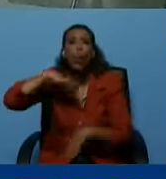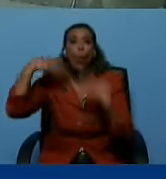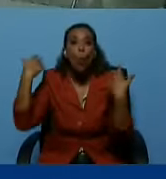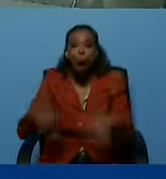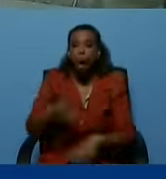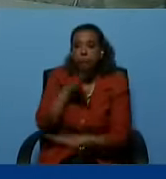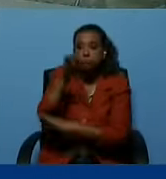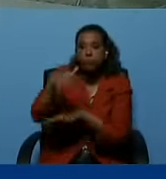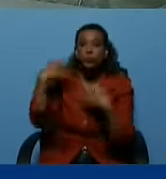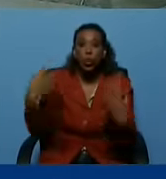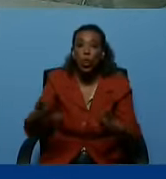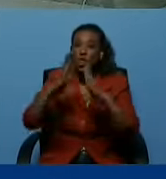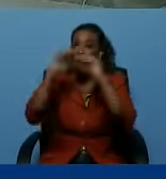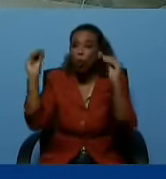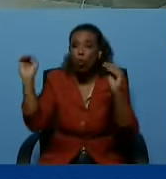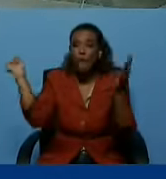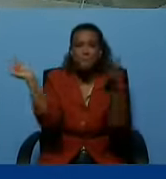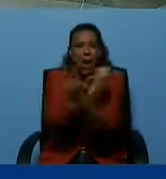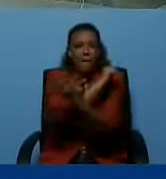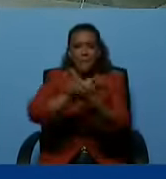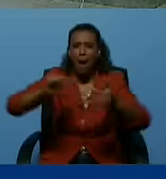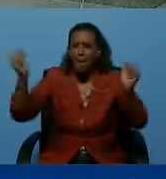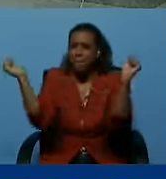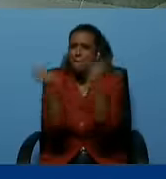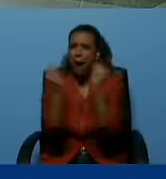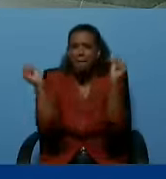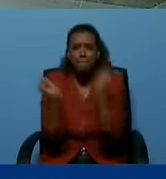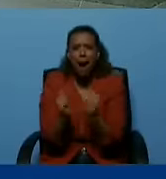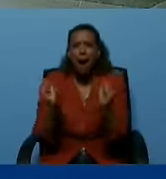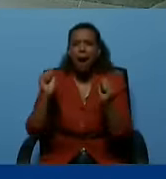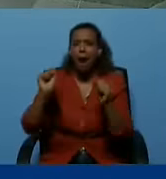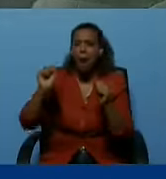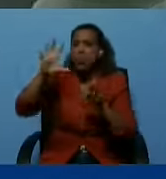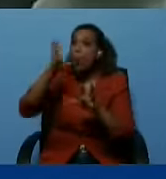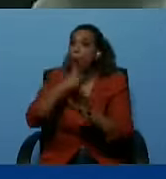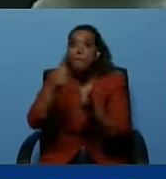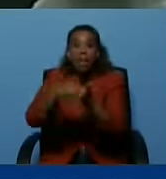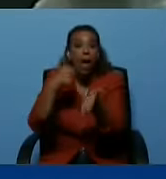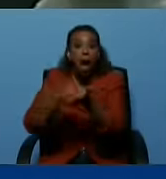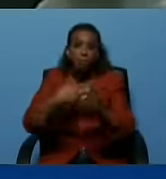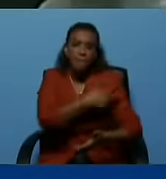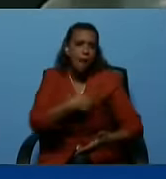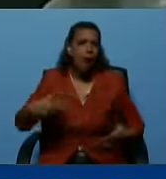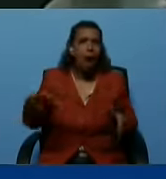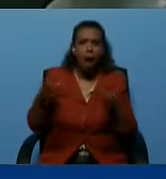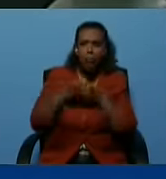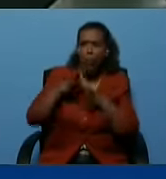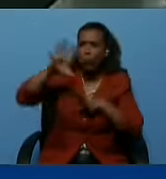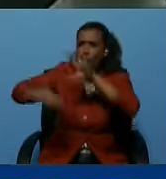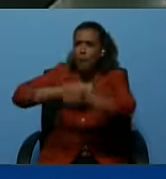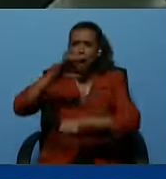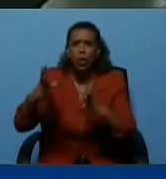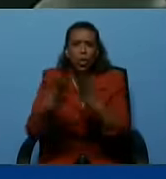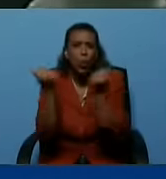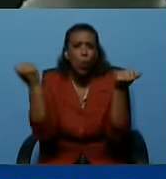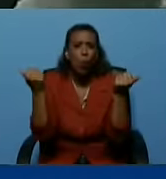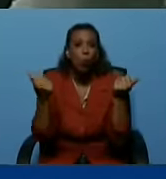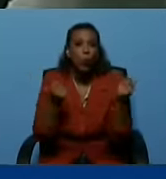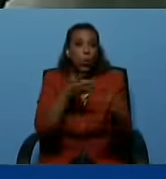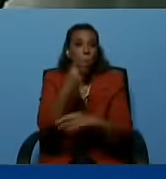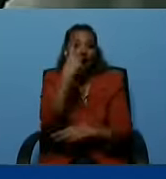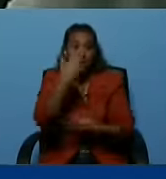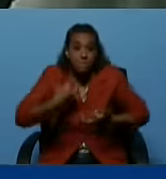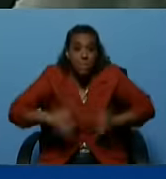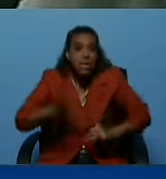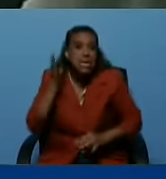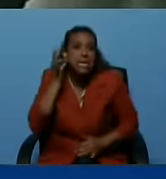aquí, todo estaba partido, no había nada de mercancía. Todos los muchachos guarimberos sellaron toda la mercancía. Cuando mi hija vio esto, bueno,